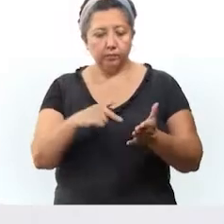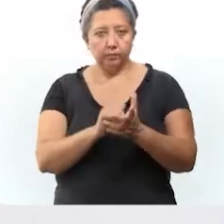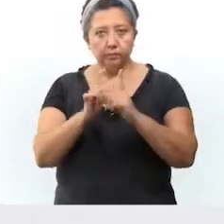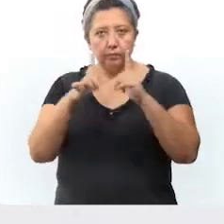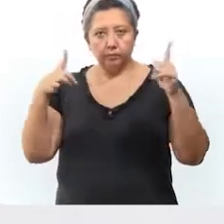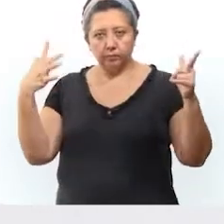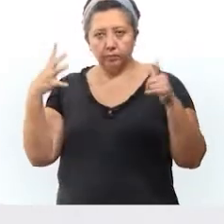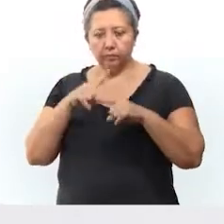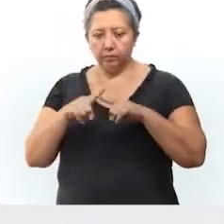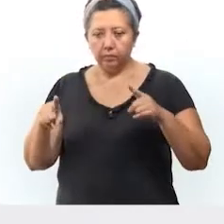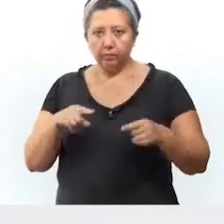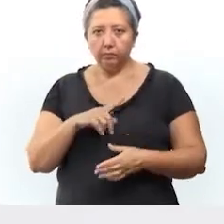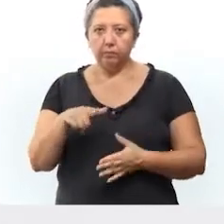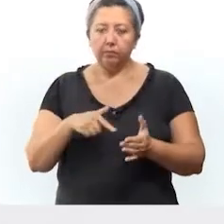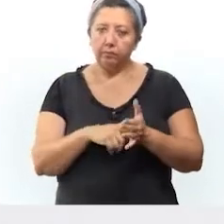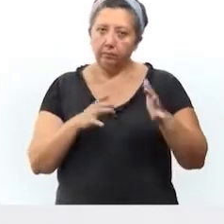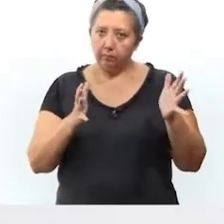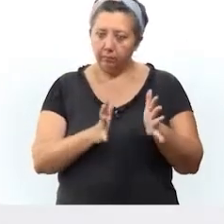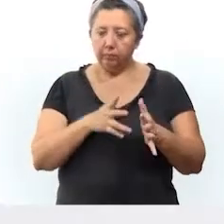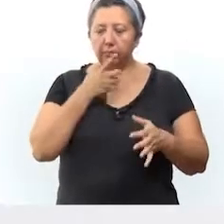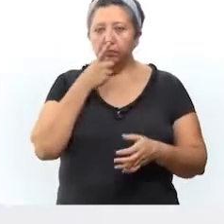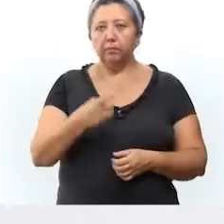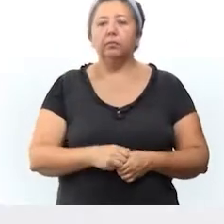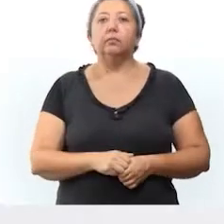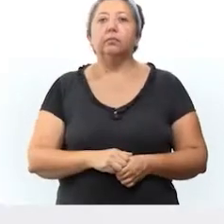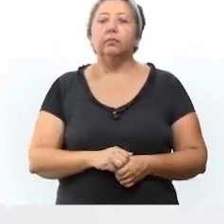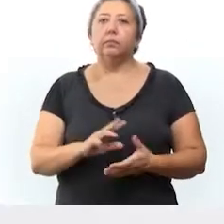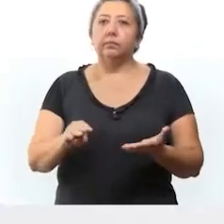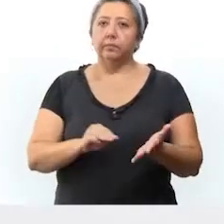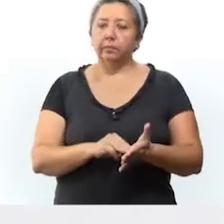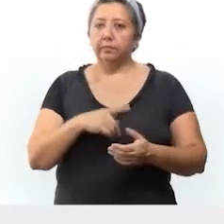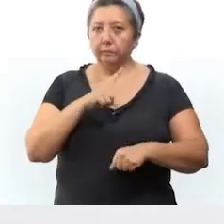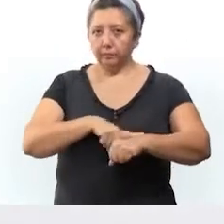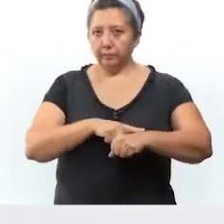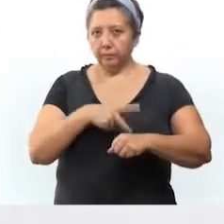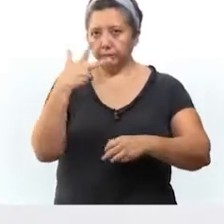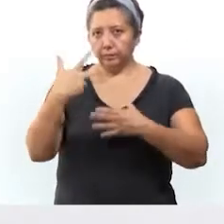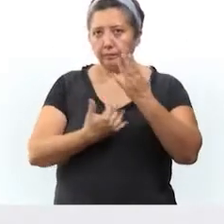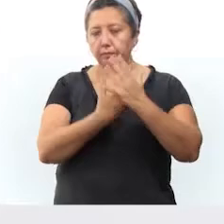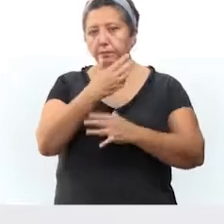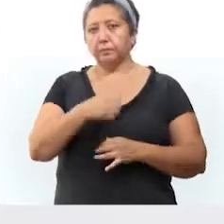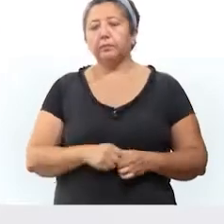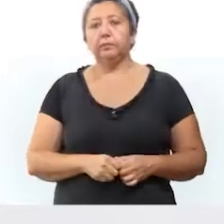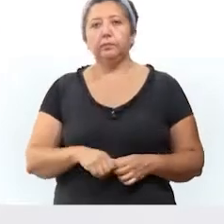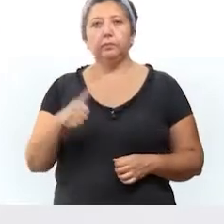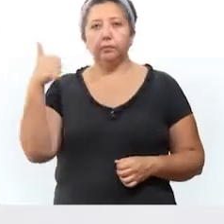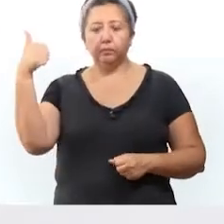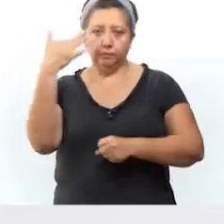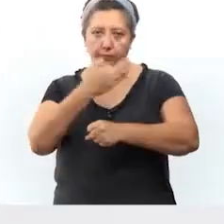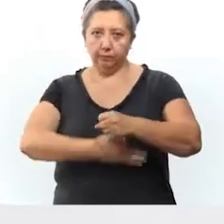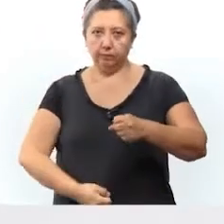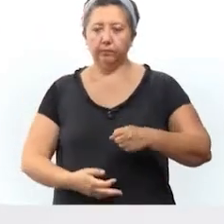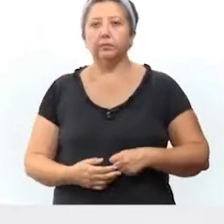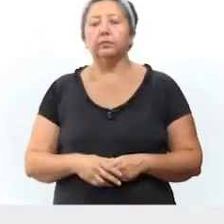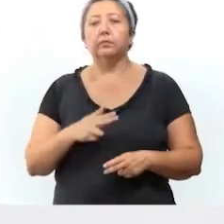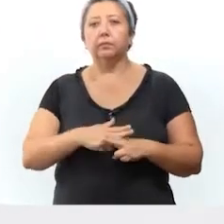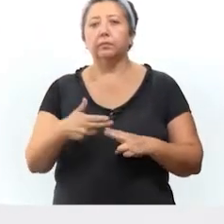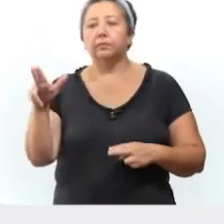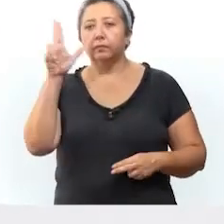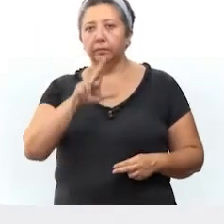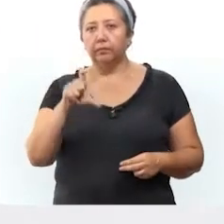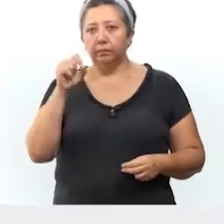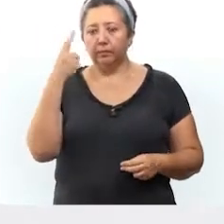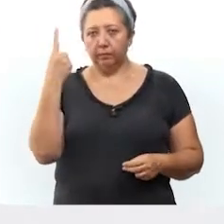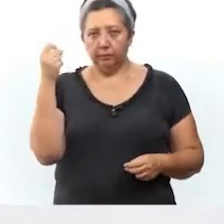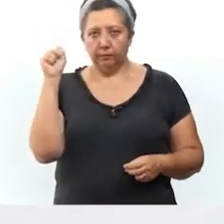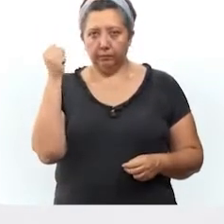macrocentros y 4 módulos distribuidos estratégicamente en la ciudad en un horario de 8 de la mañana a 6 de la tarde, hasta el martes